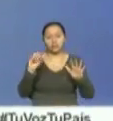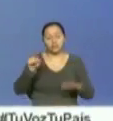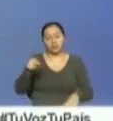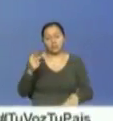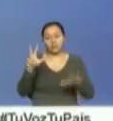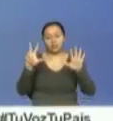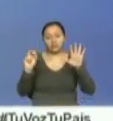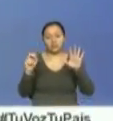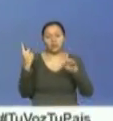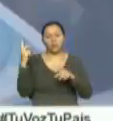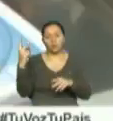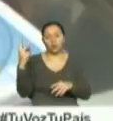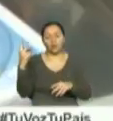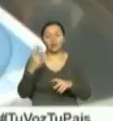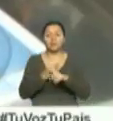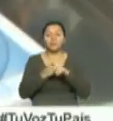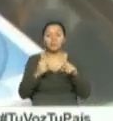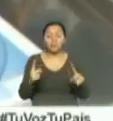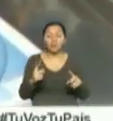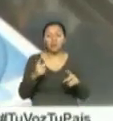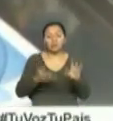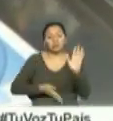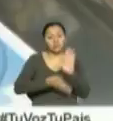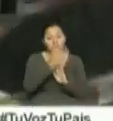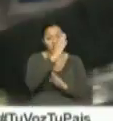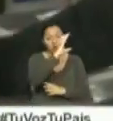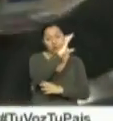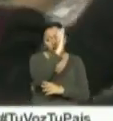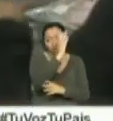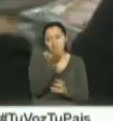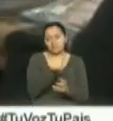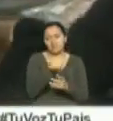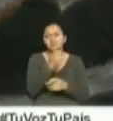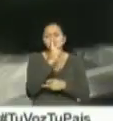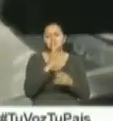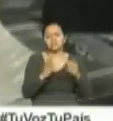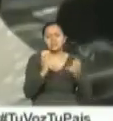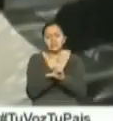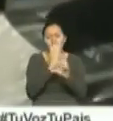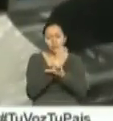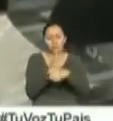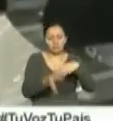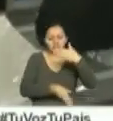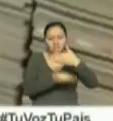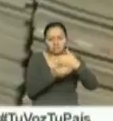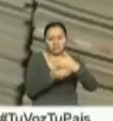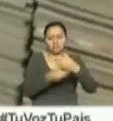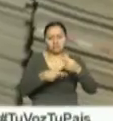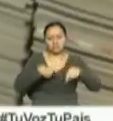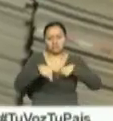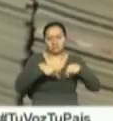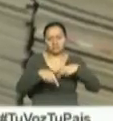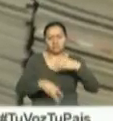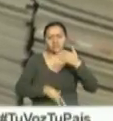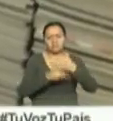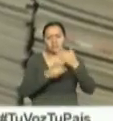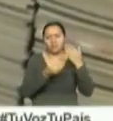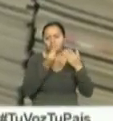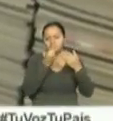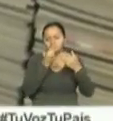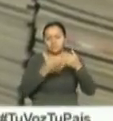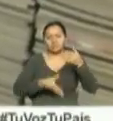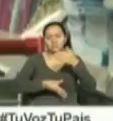2.890,80 por dólar. Sin embargo, el traslado hacia la frontera implica costos de movilización, comida y gasolina, lo que